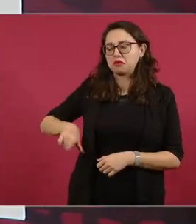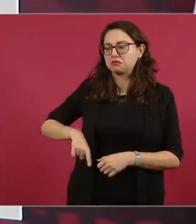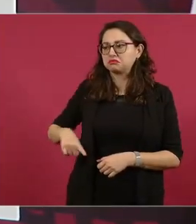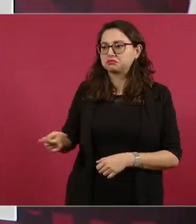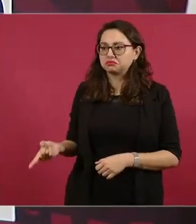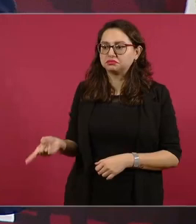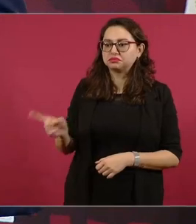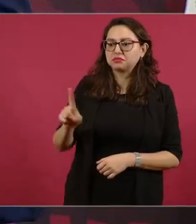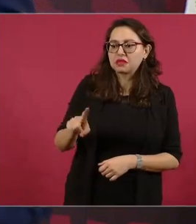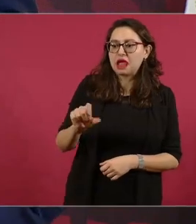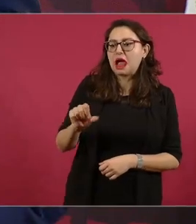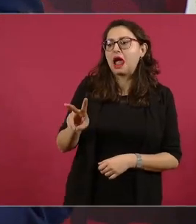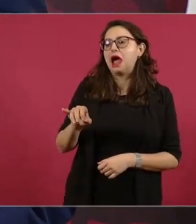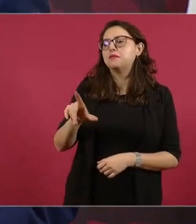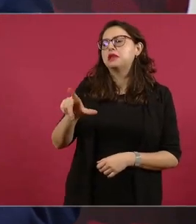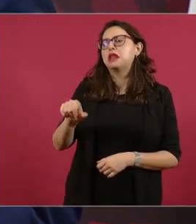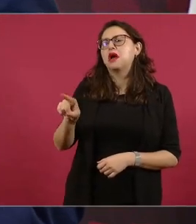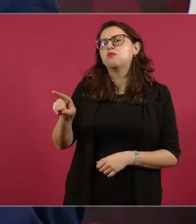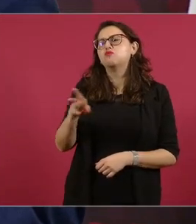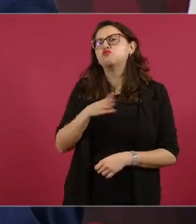buscaba la reconciliación.